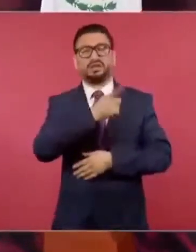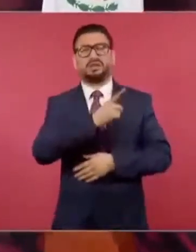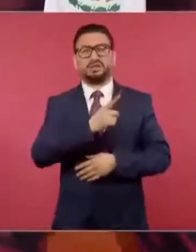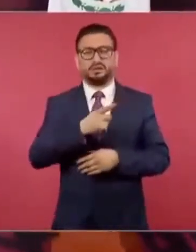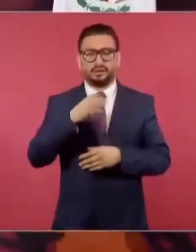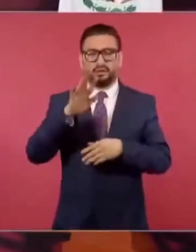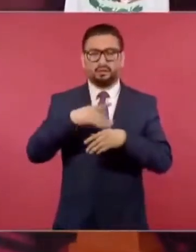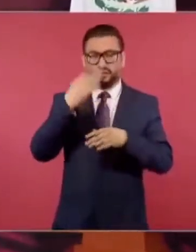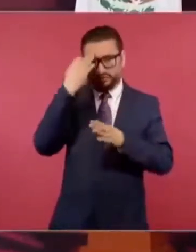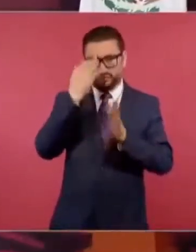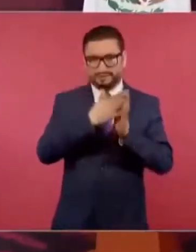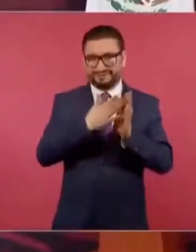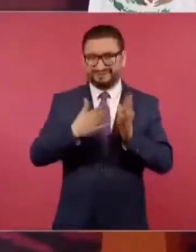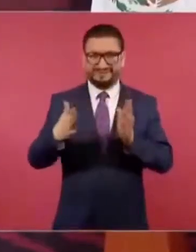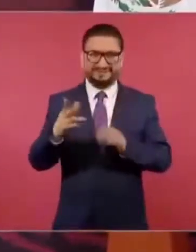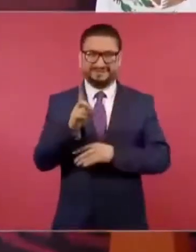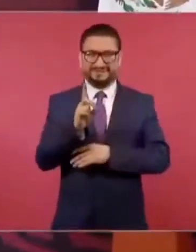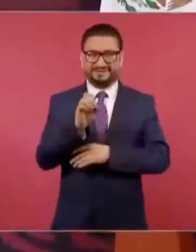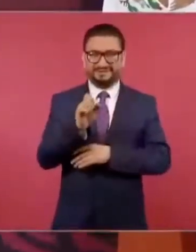durante el desafuero,